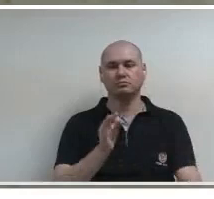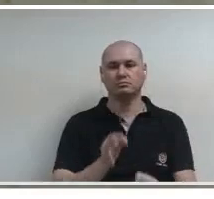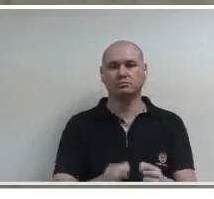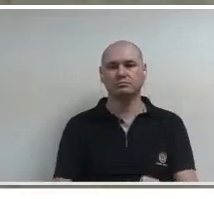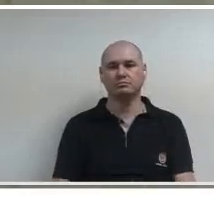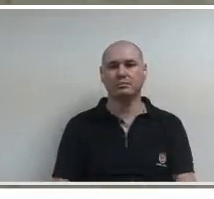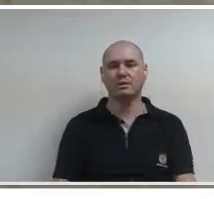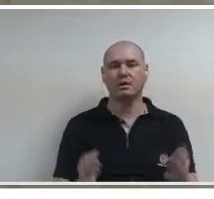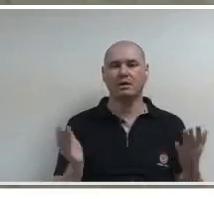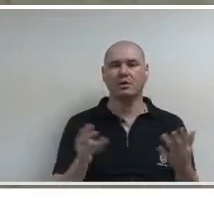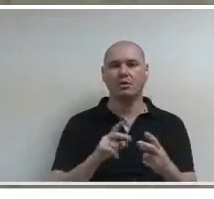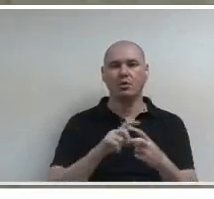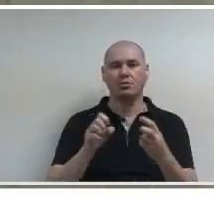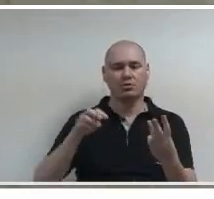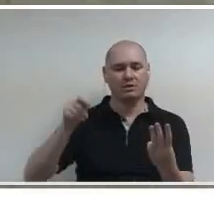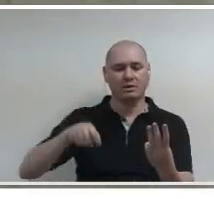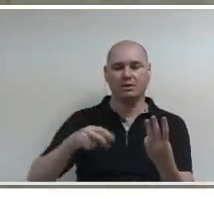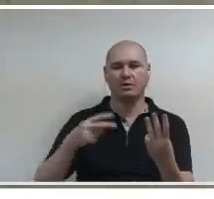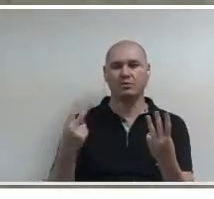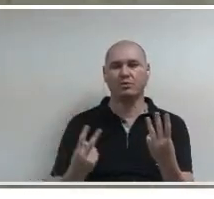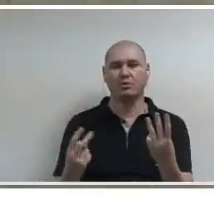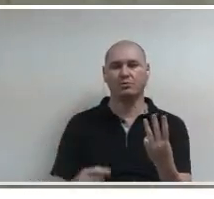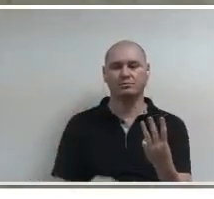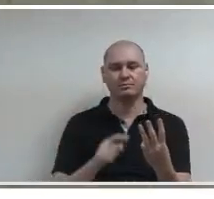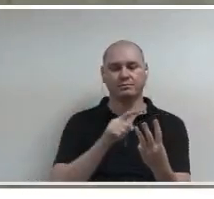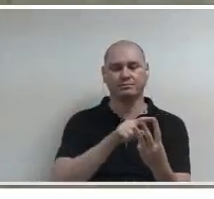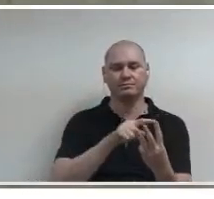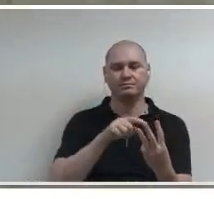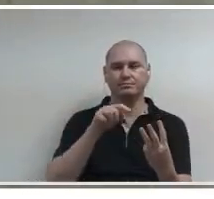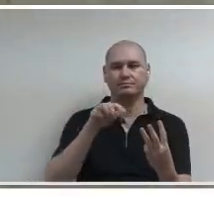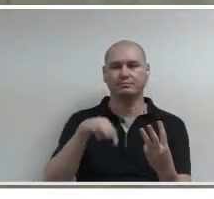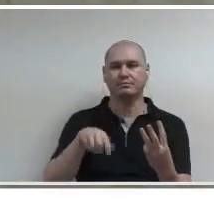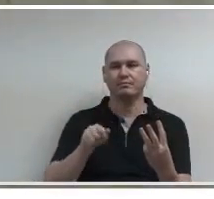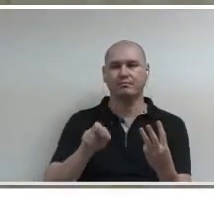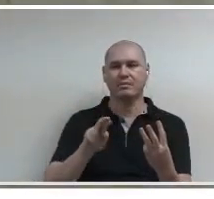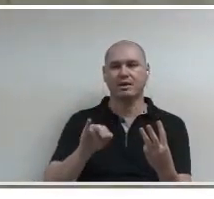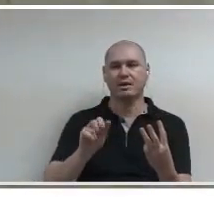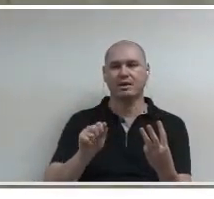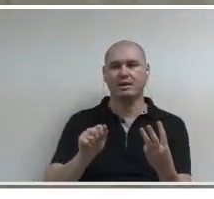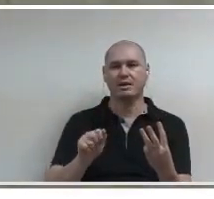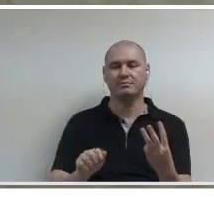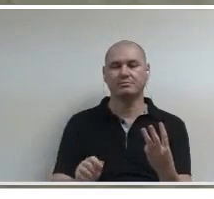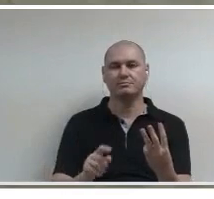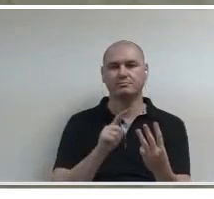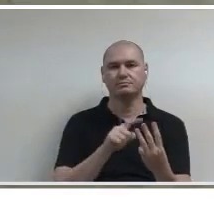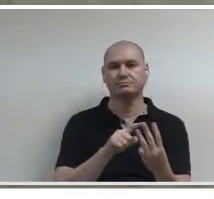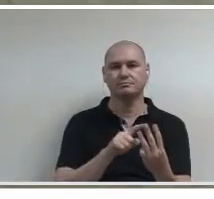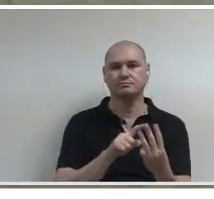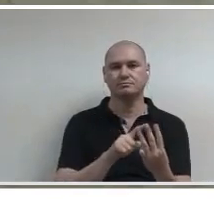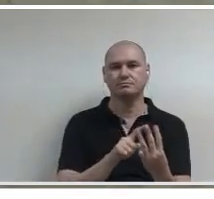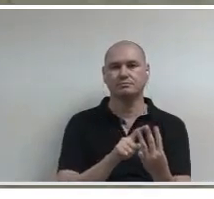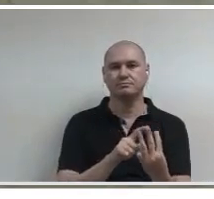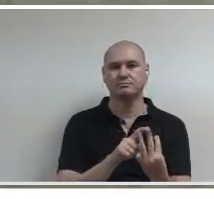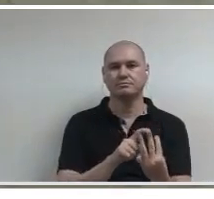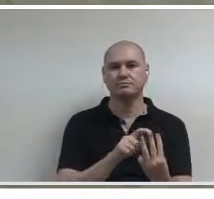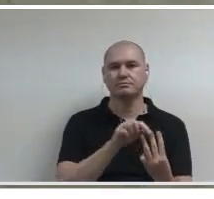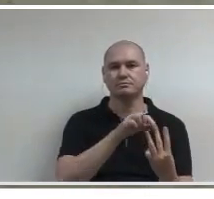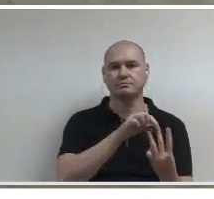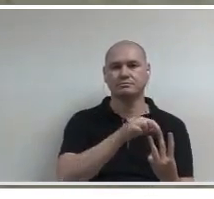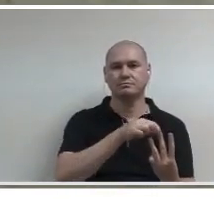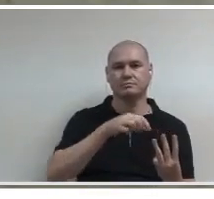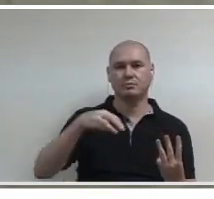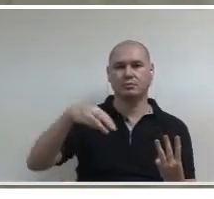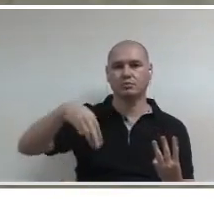tu plenaria. Pecha Ureco Terna número 2. Abogada María Lourdes Noguera de Saucedo. Noelia